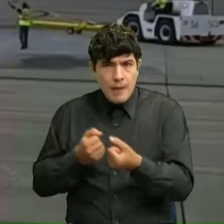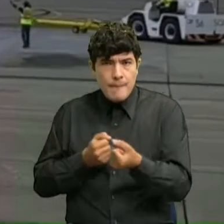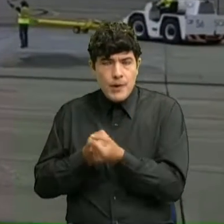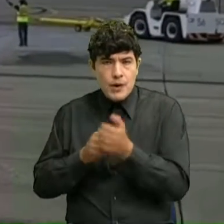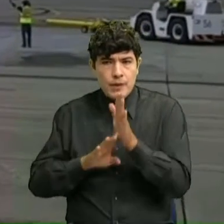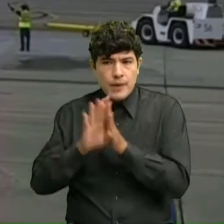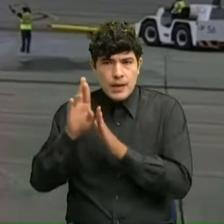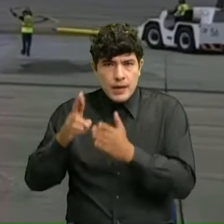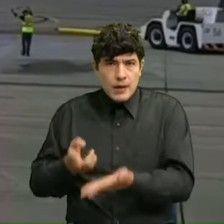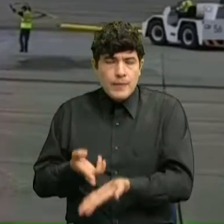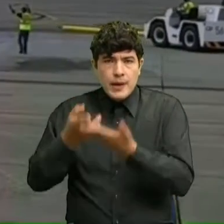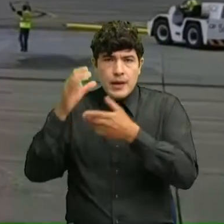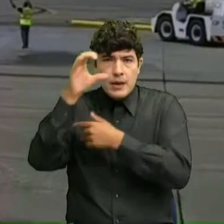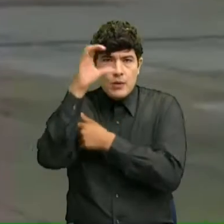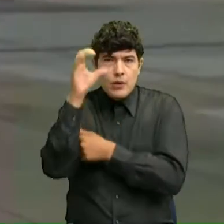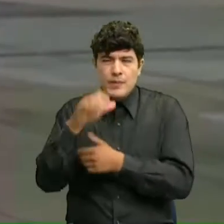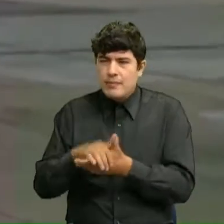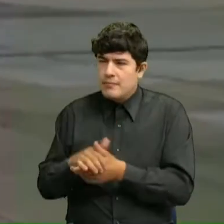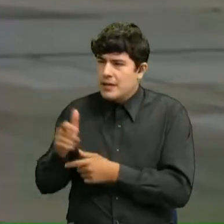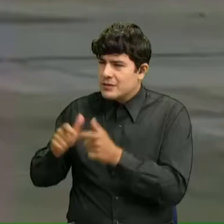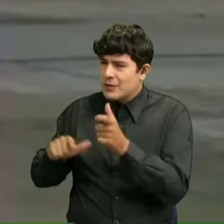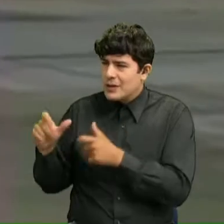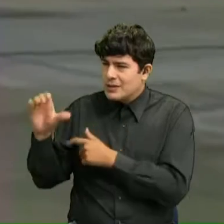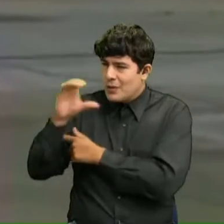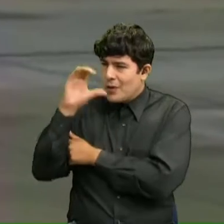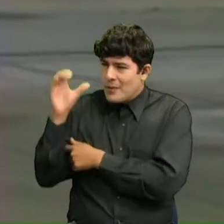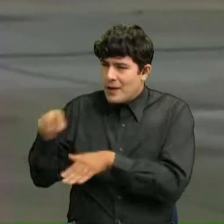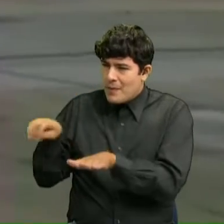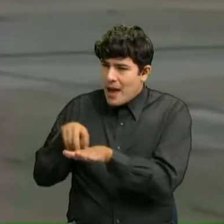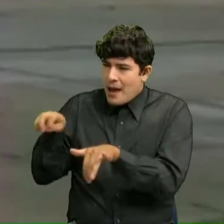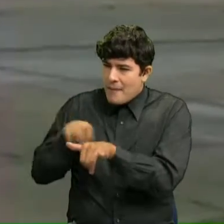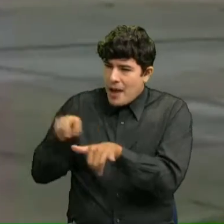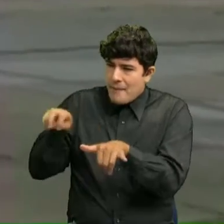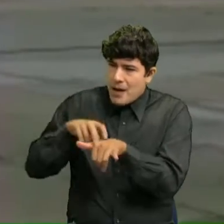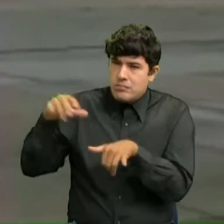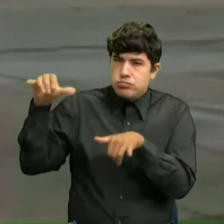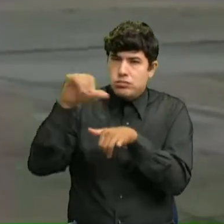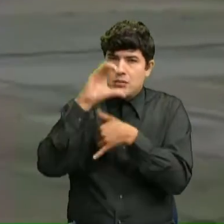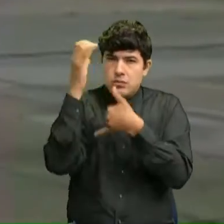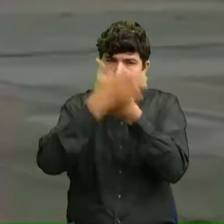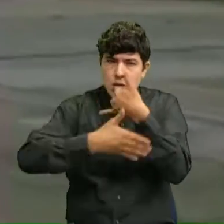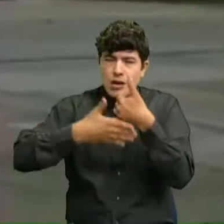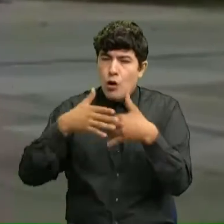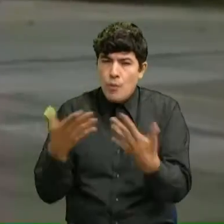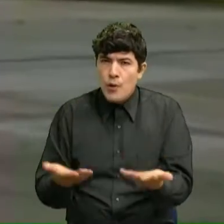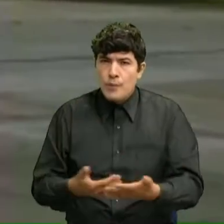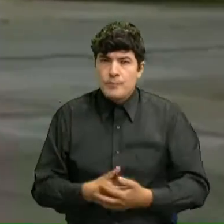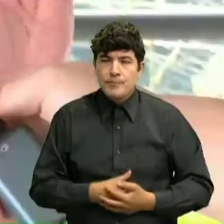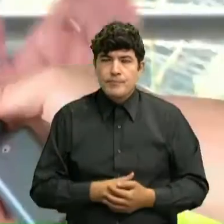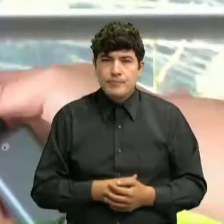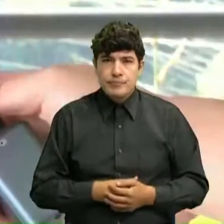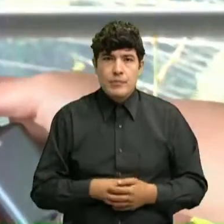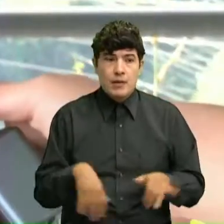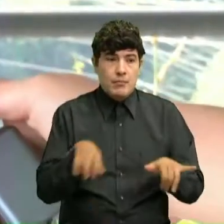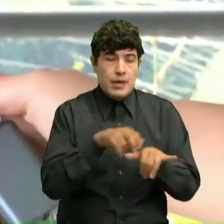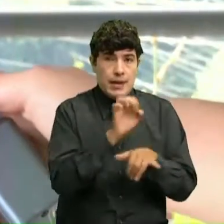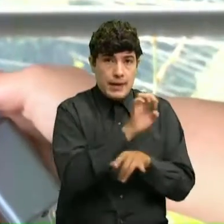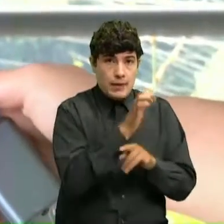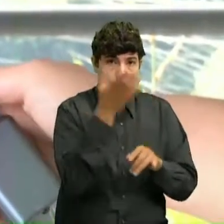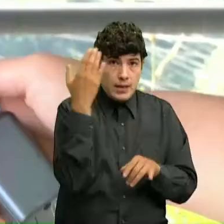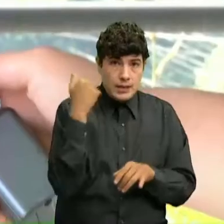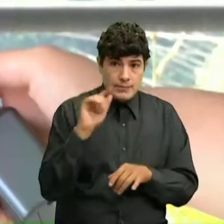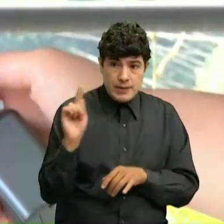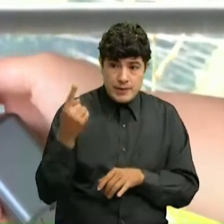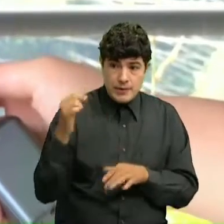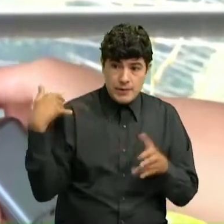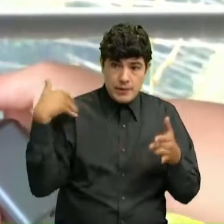ha sido el comportamiento de los colombianos movilizándose por las rutas aéreas del país? Vuelos operados tenemos entre enero